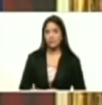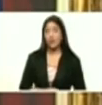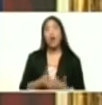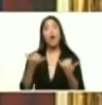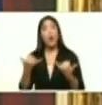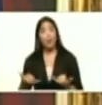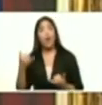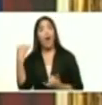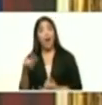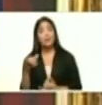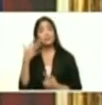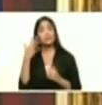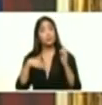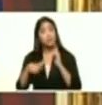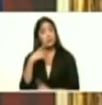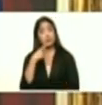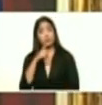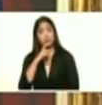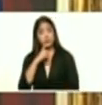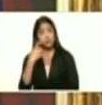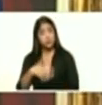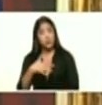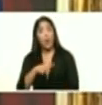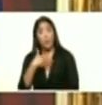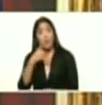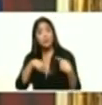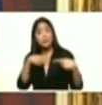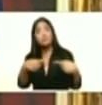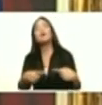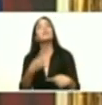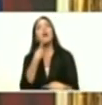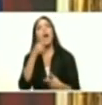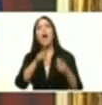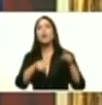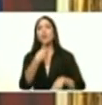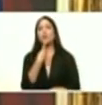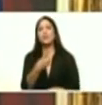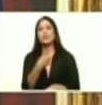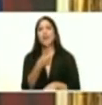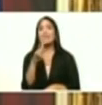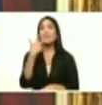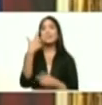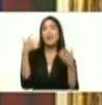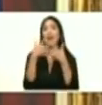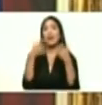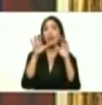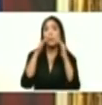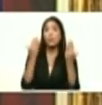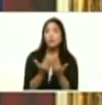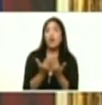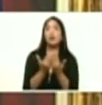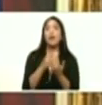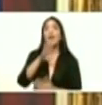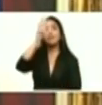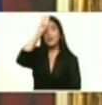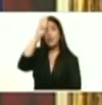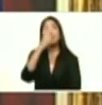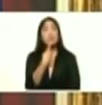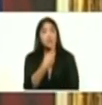ahorita, hay grandes tensiones, que nos pueden llevar, a lo que han llamado, algunos, una tercera guerra mundial, el Papa Francisco, dice que ya empezó,